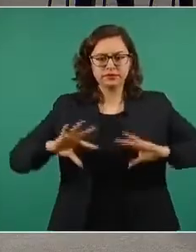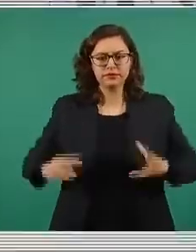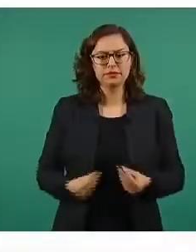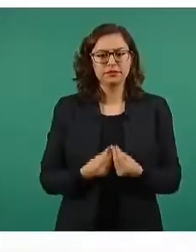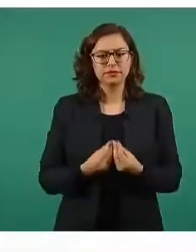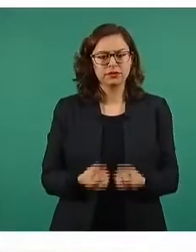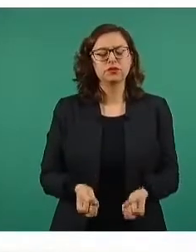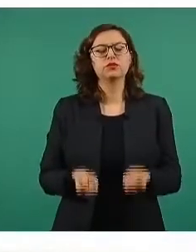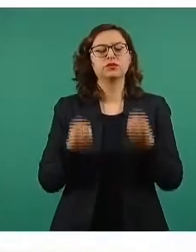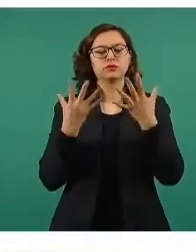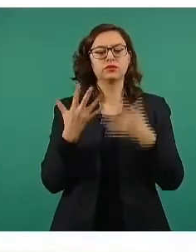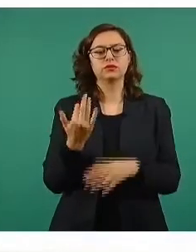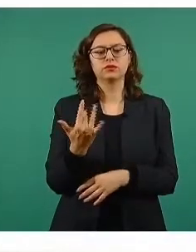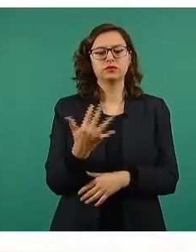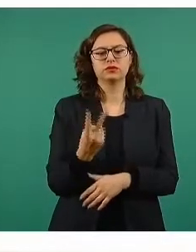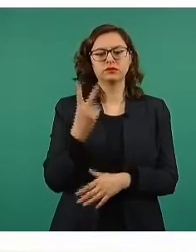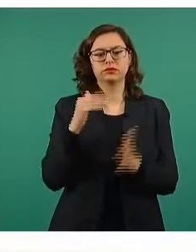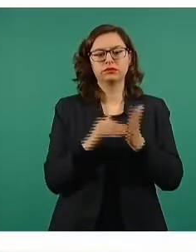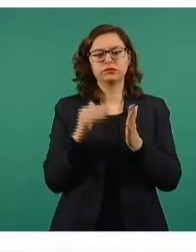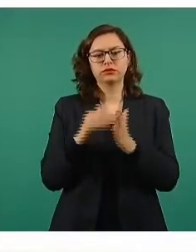Son